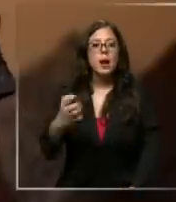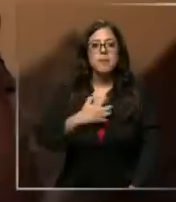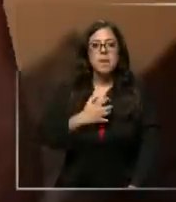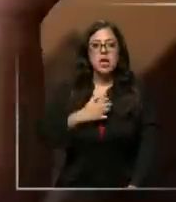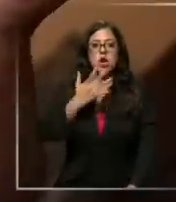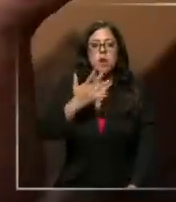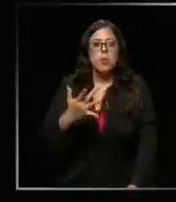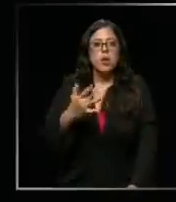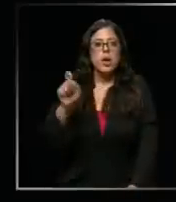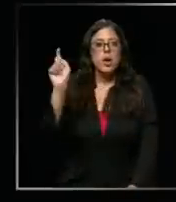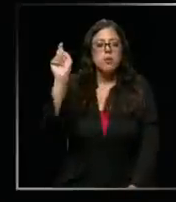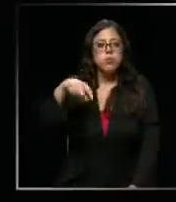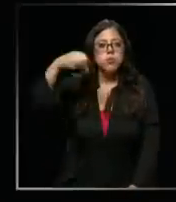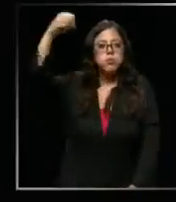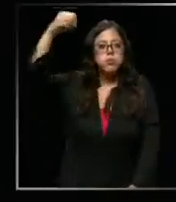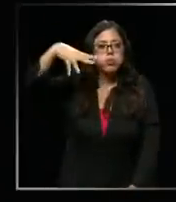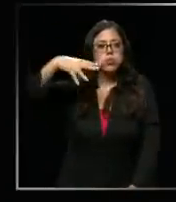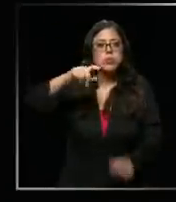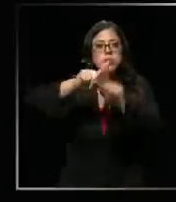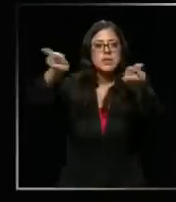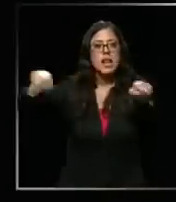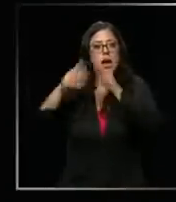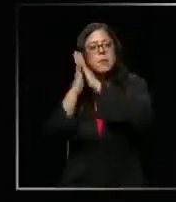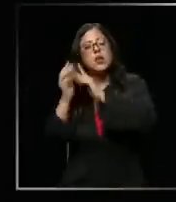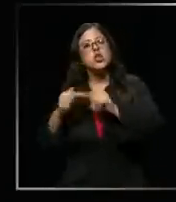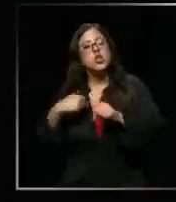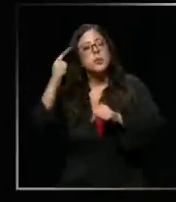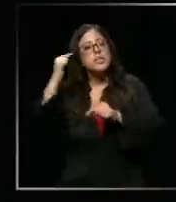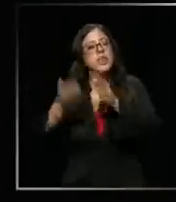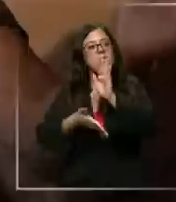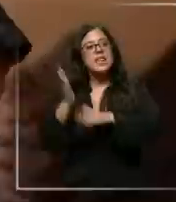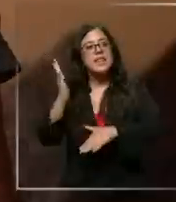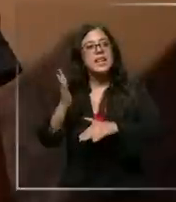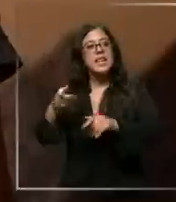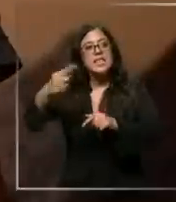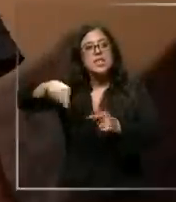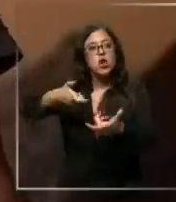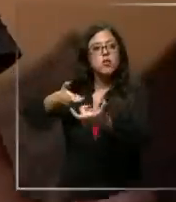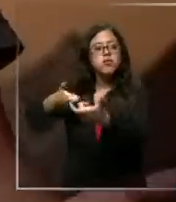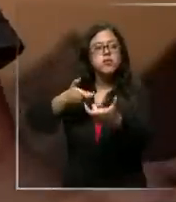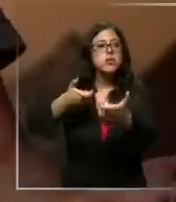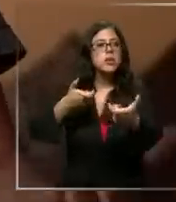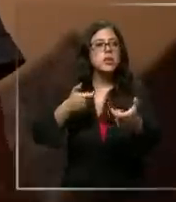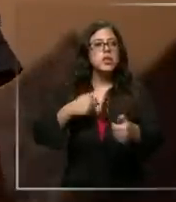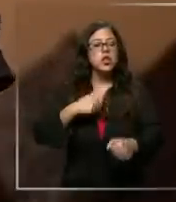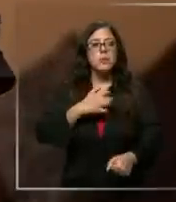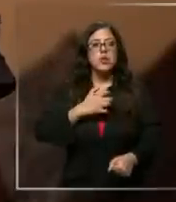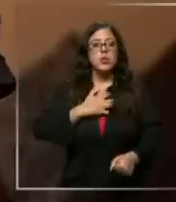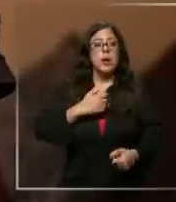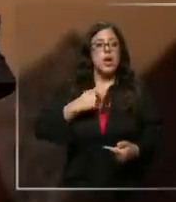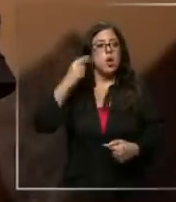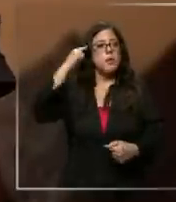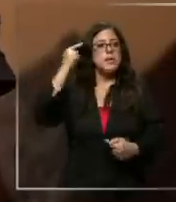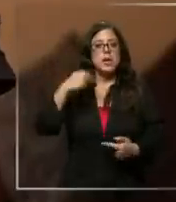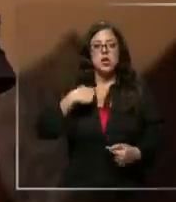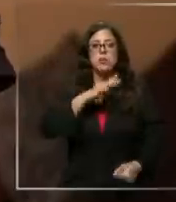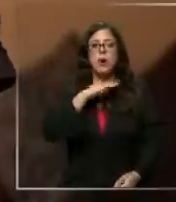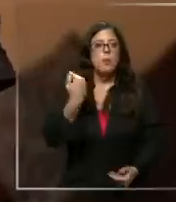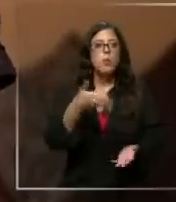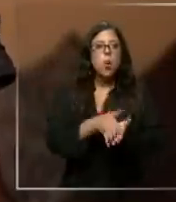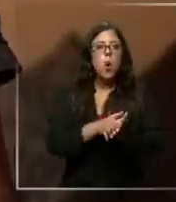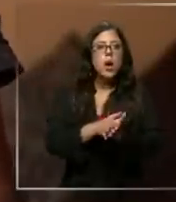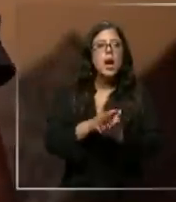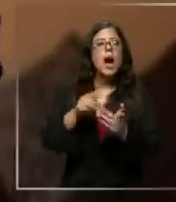más miedo porque prendieron la luz de la pieza donde estaba yo y pensé que iba a salir para afuera como andar armado me fuiste dije que me van a matar